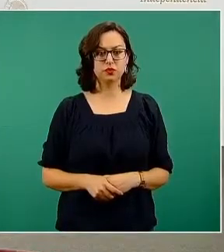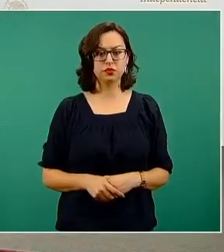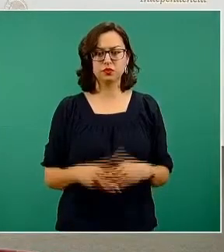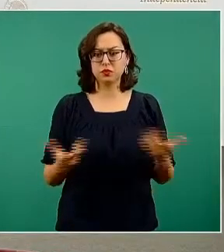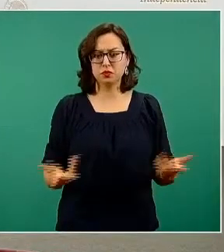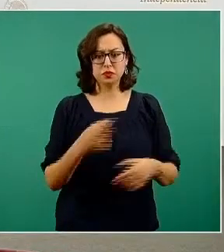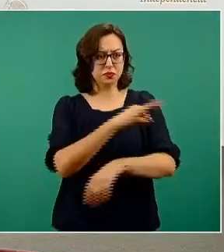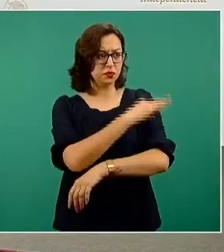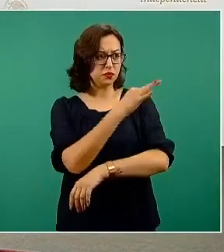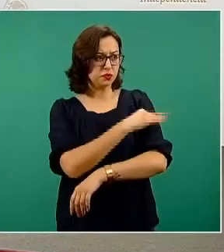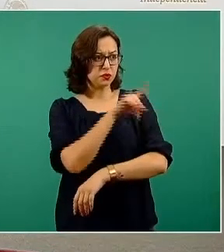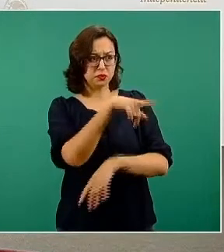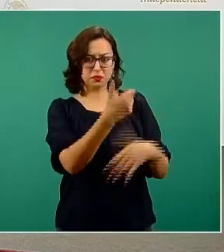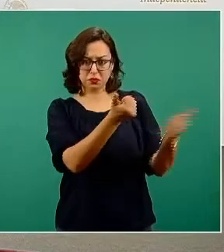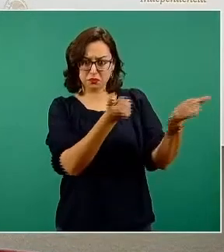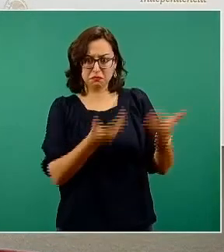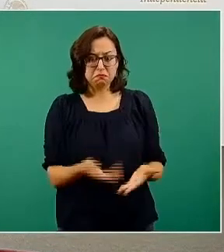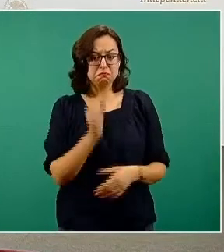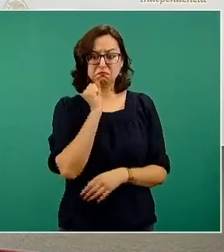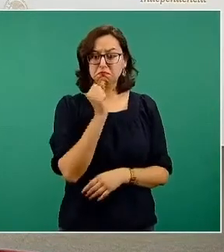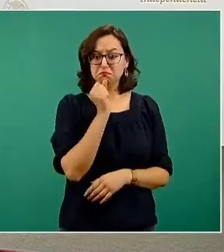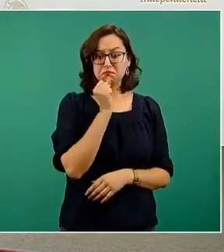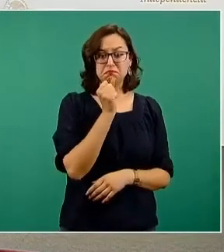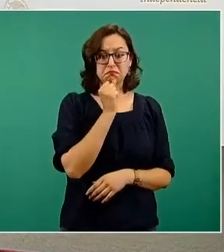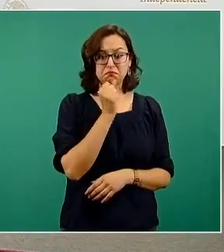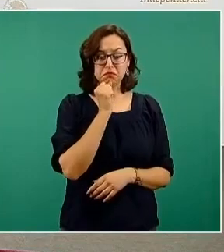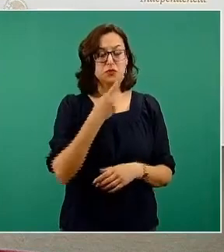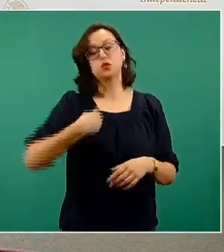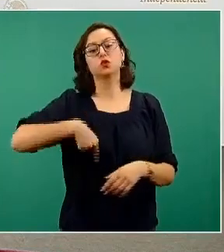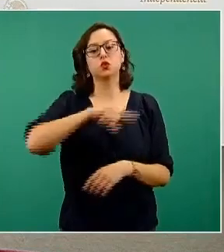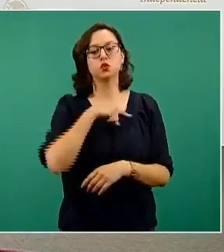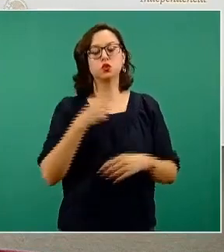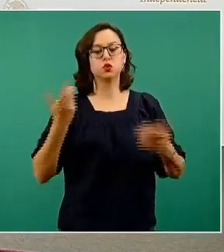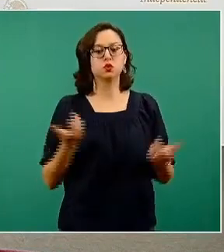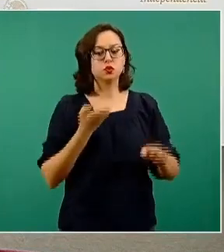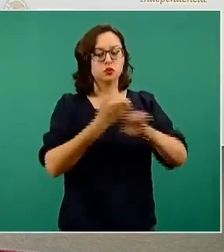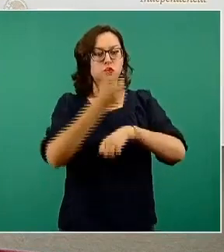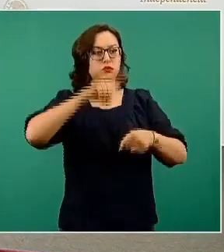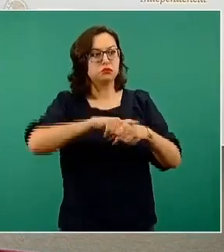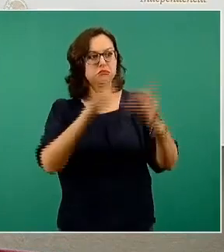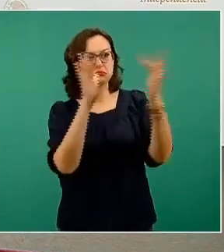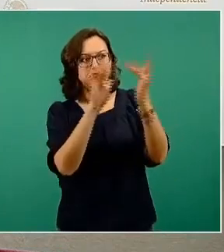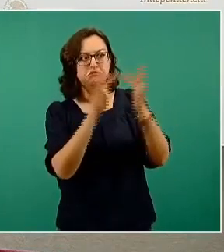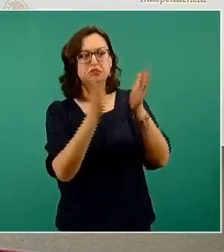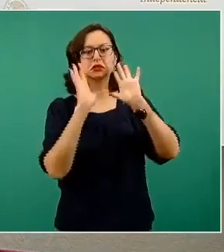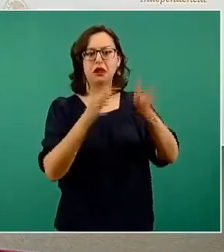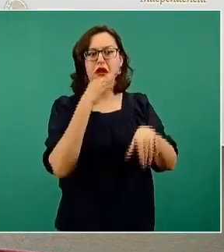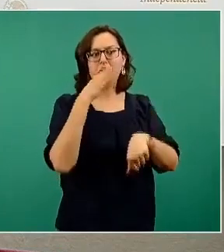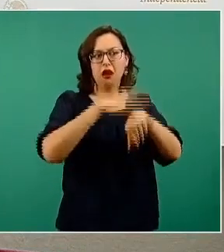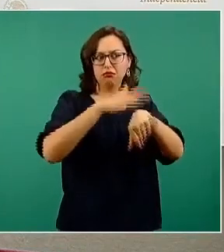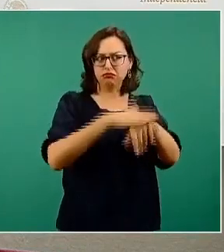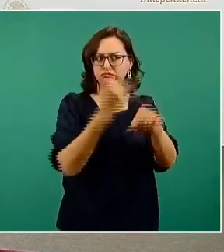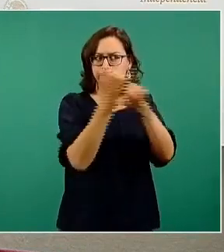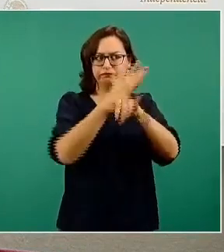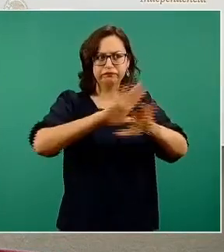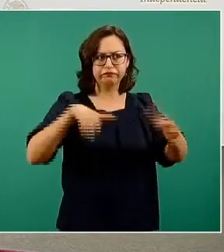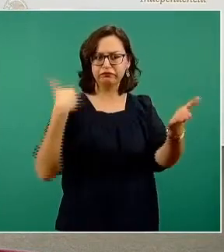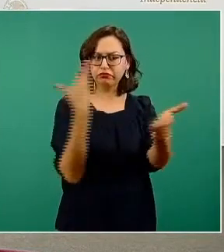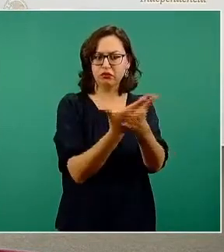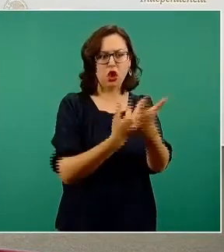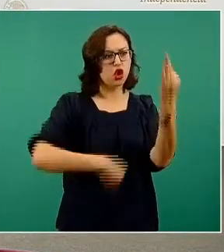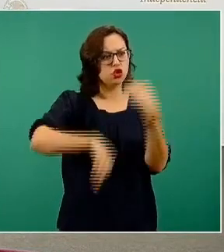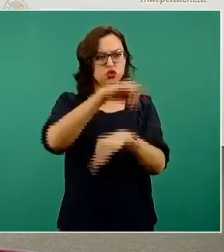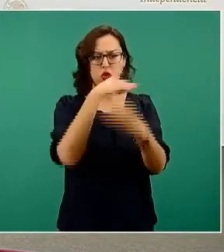Están allá y comunicamos con el enlace estatal y le dijimos estas vacunas se pueden utilizar y no hay ninguna evidencia,